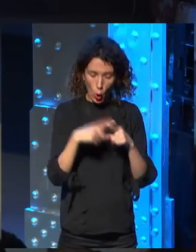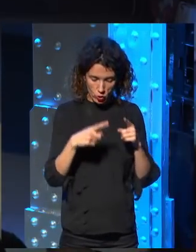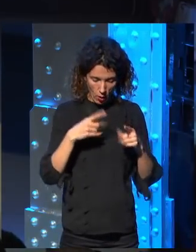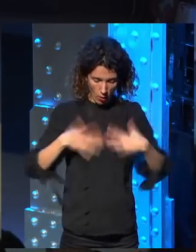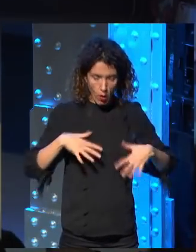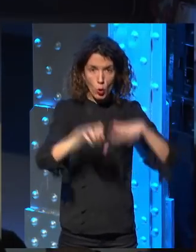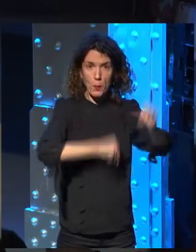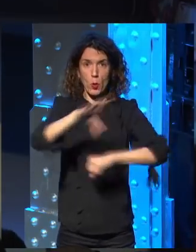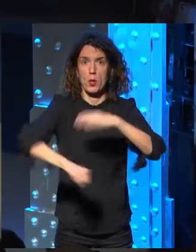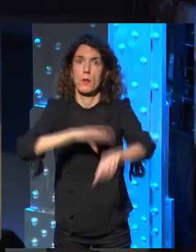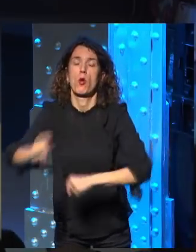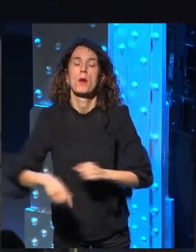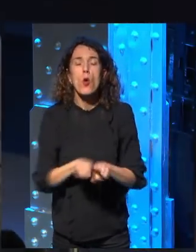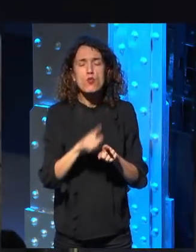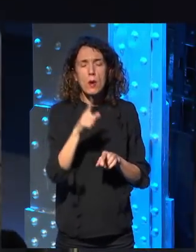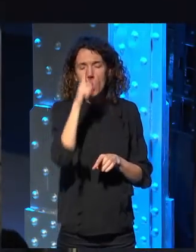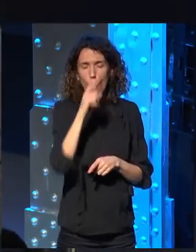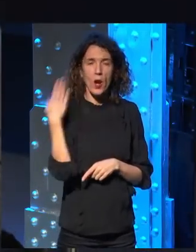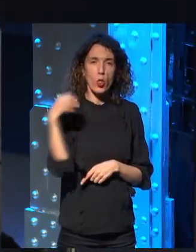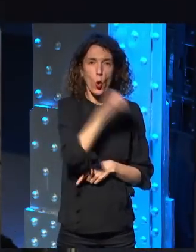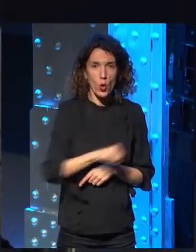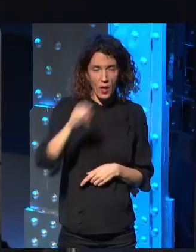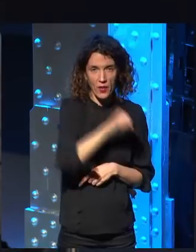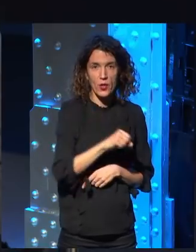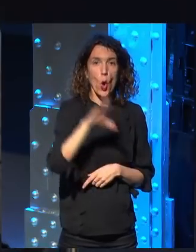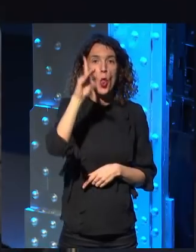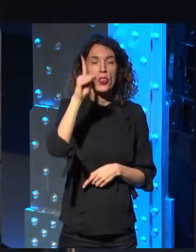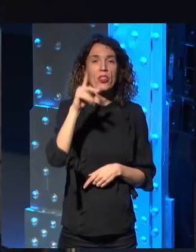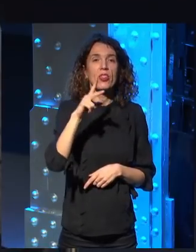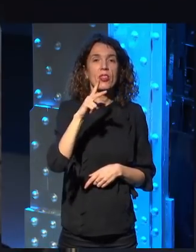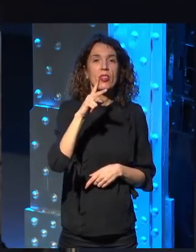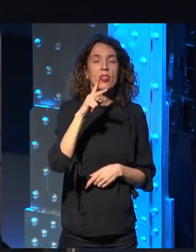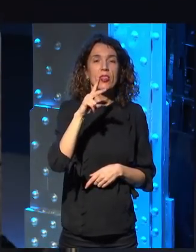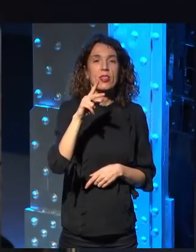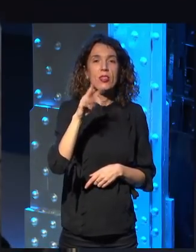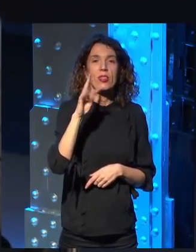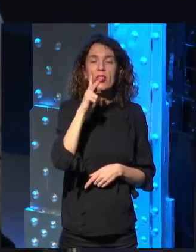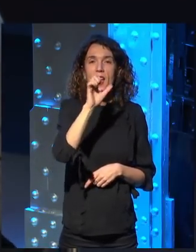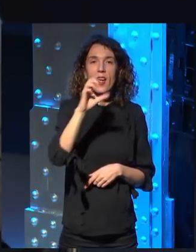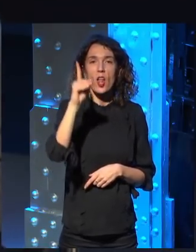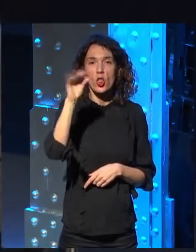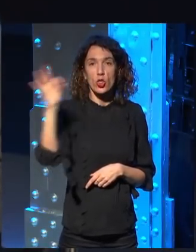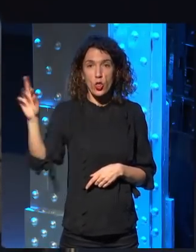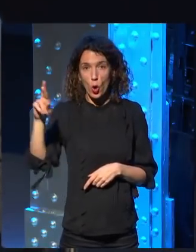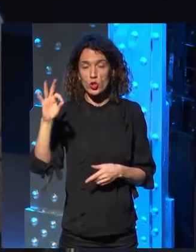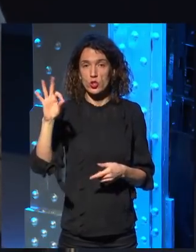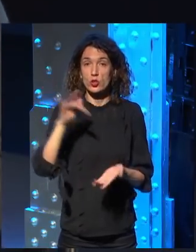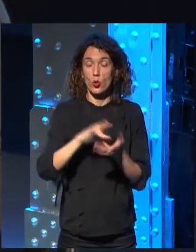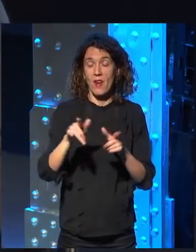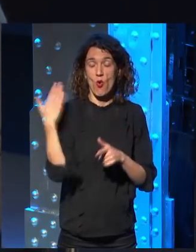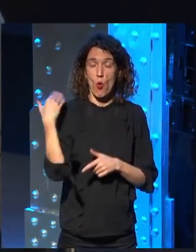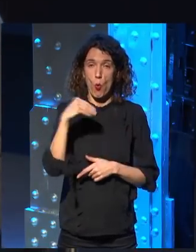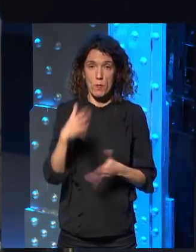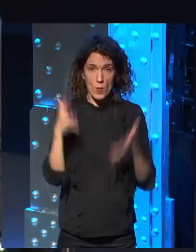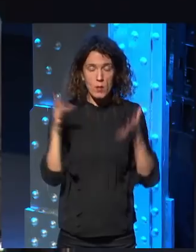¿no? Entonces, yo recuerdo una canción de The Doors que a mí me gustaba mucho cuando era adolescente, que tenía un momento que a mí me